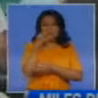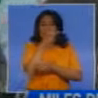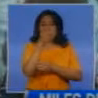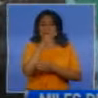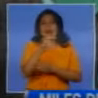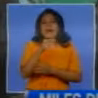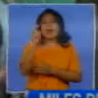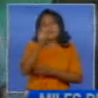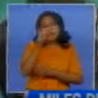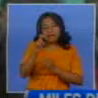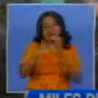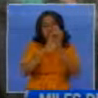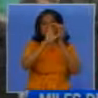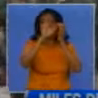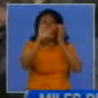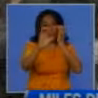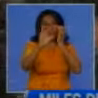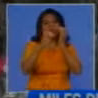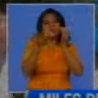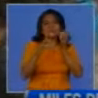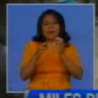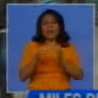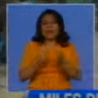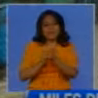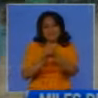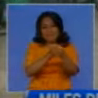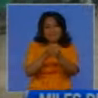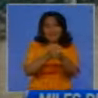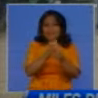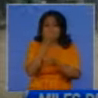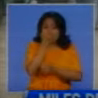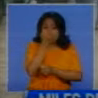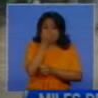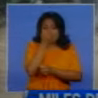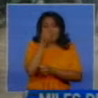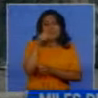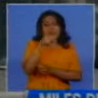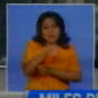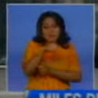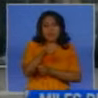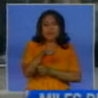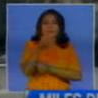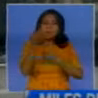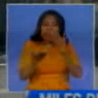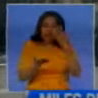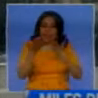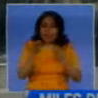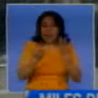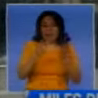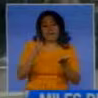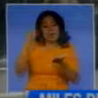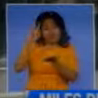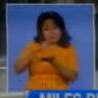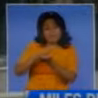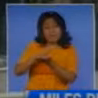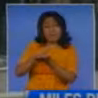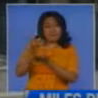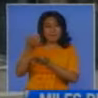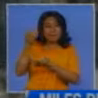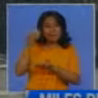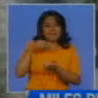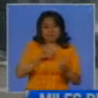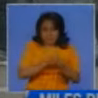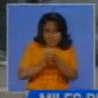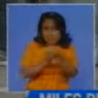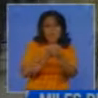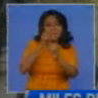en la terminal de la Río Coca, al norte de la capital. No operará desde la base del Parque Bicentenario en el ex aeropuerto Mariscal Sucre de